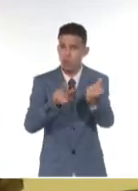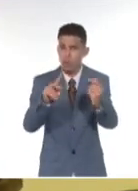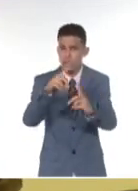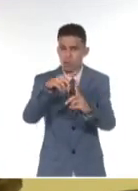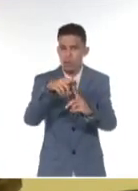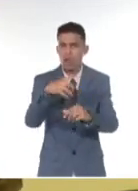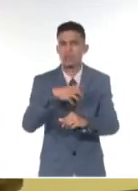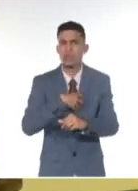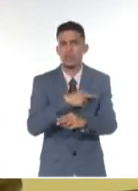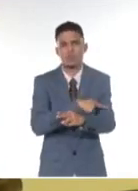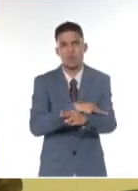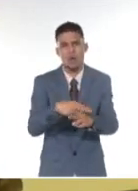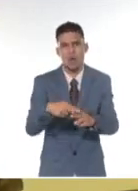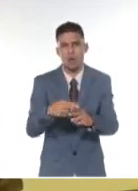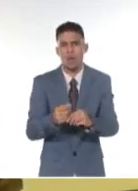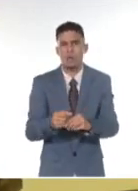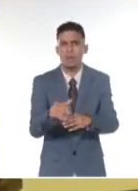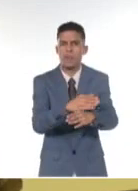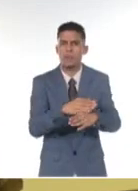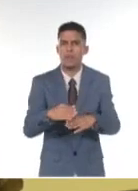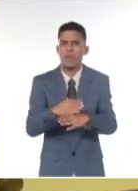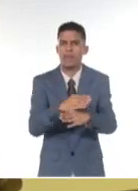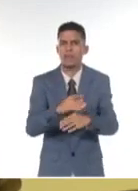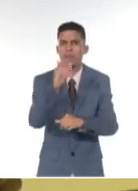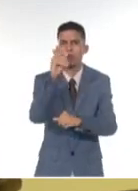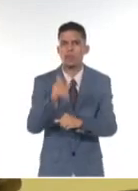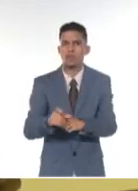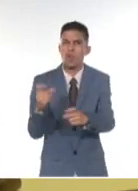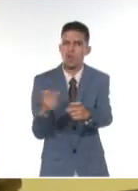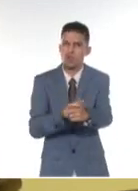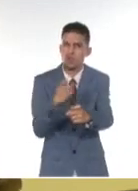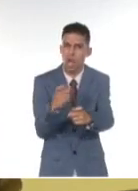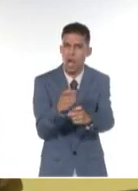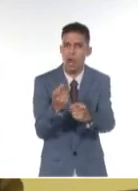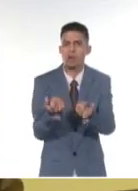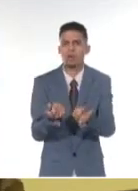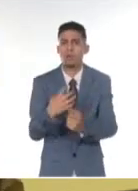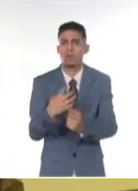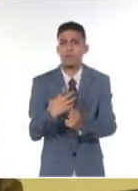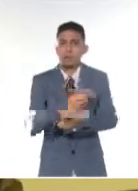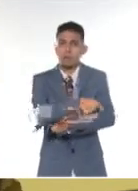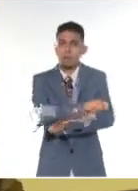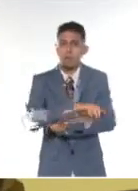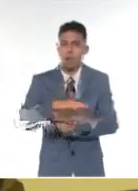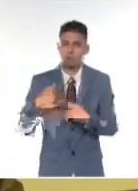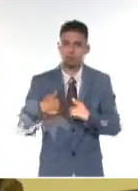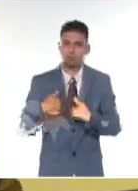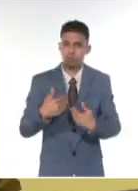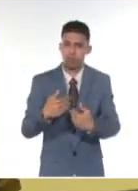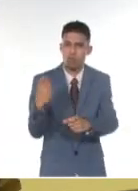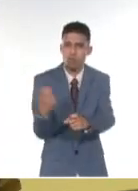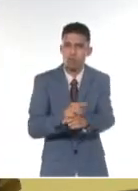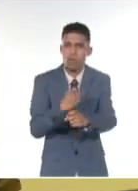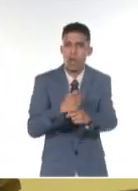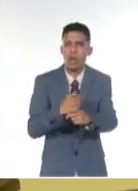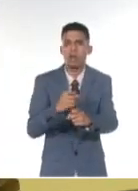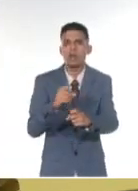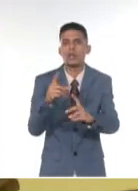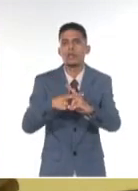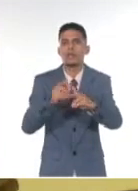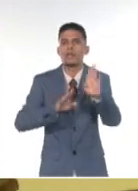patriota que tiene revolucionari que tiene un pueblo dispuesto y decidido a luchar y a defender